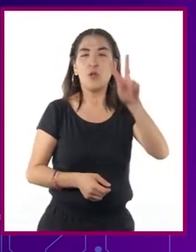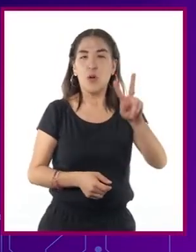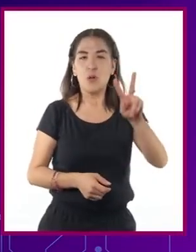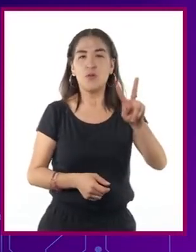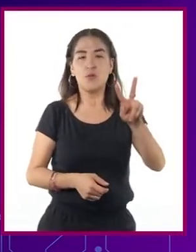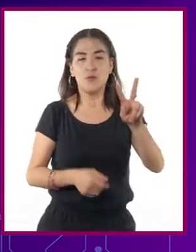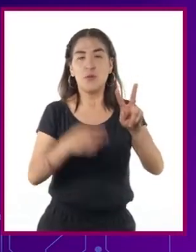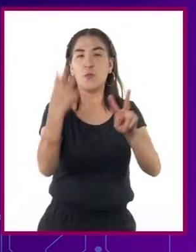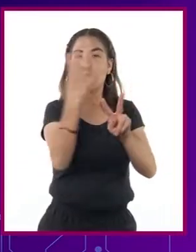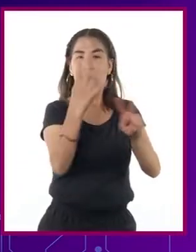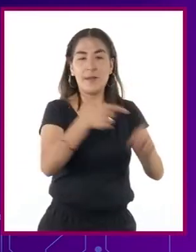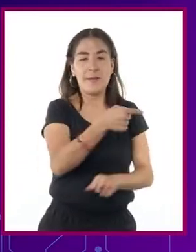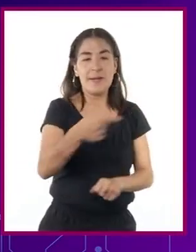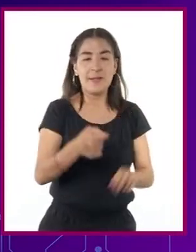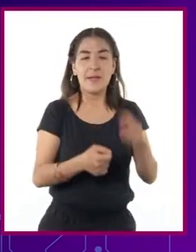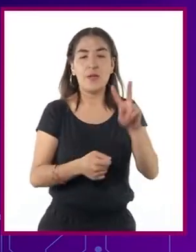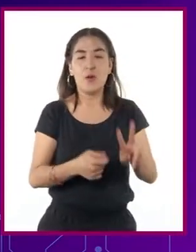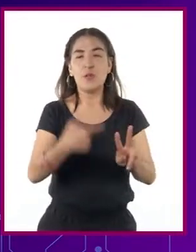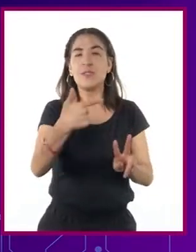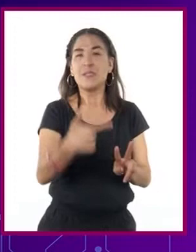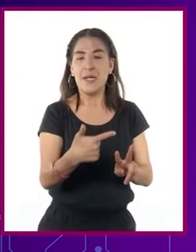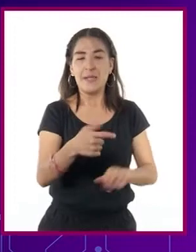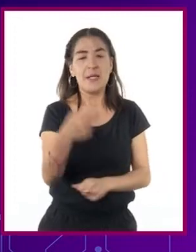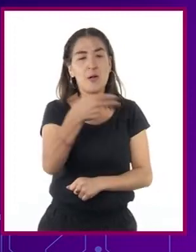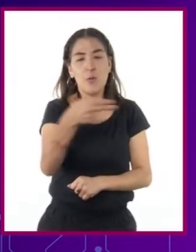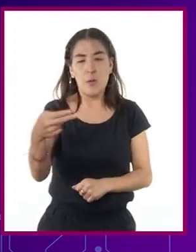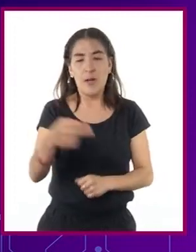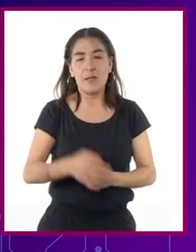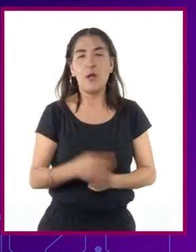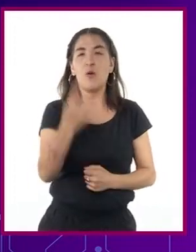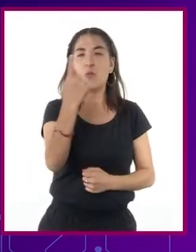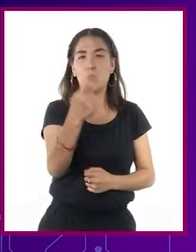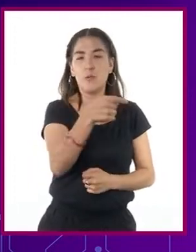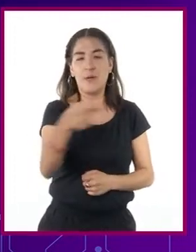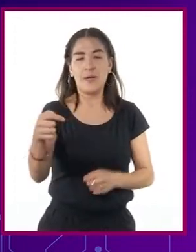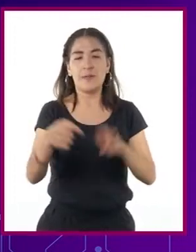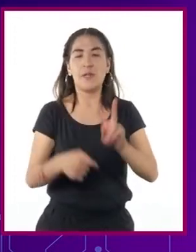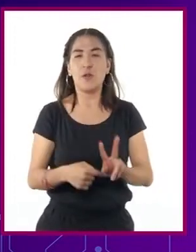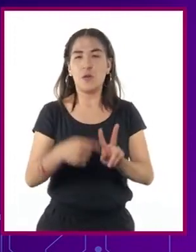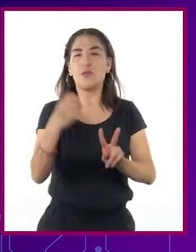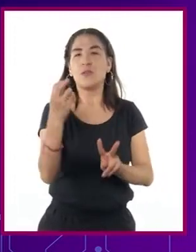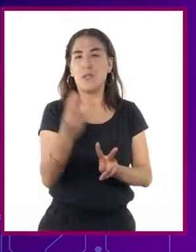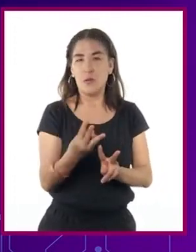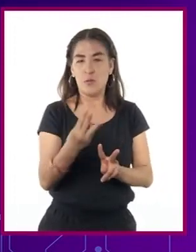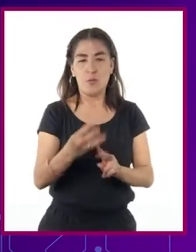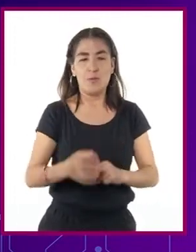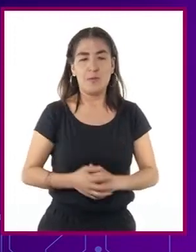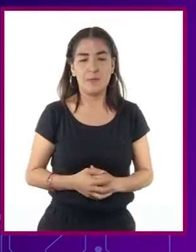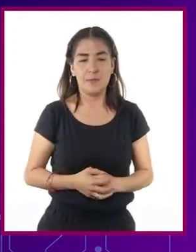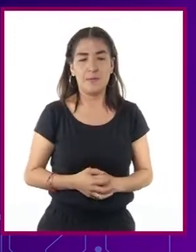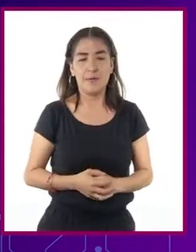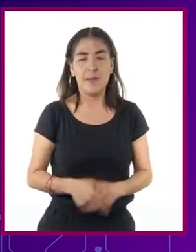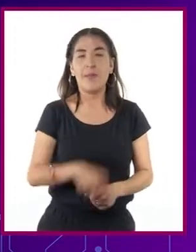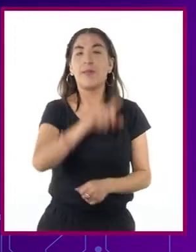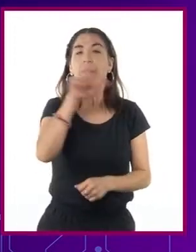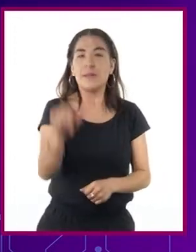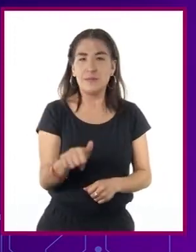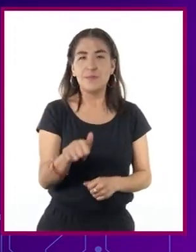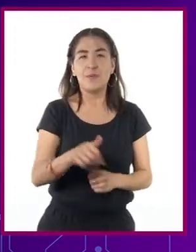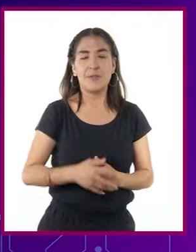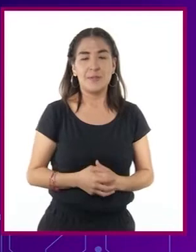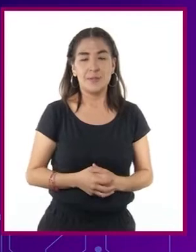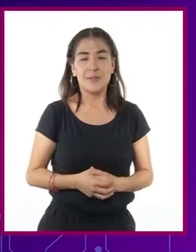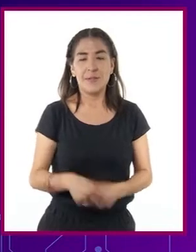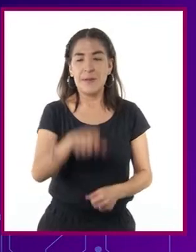la cuarta entre 2 a la séptima es igual a 1 entre 2 al cubo. Posteriormente, para